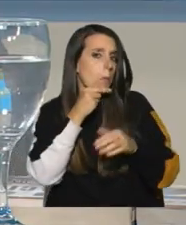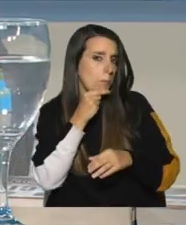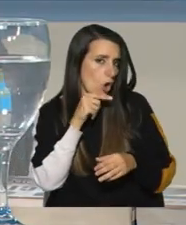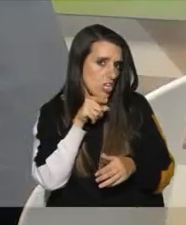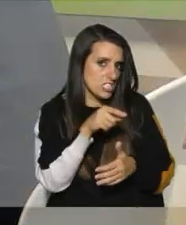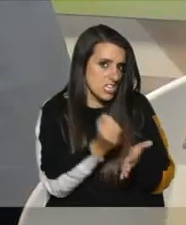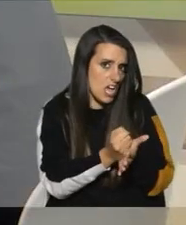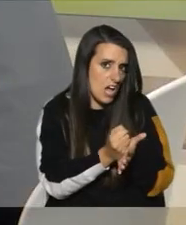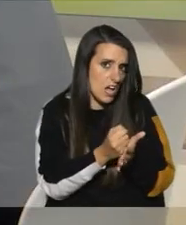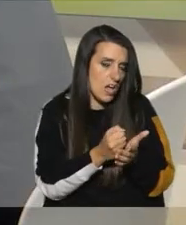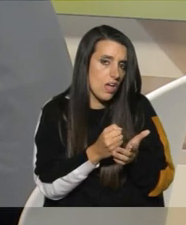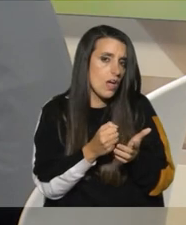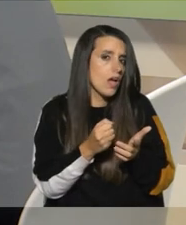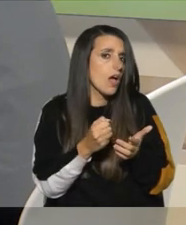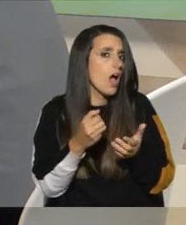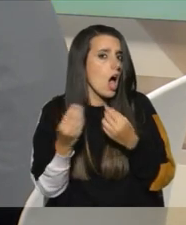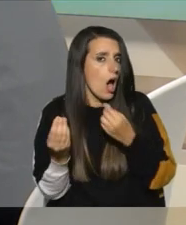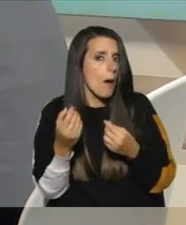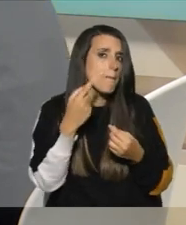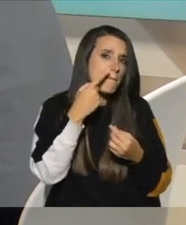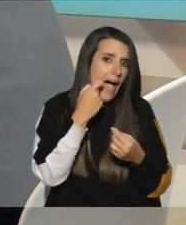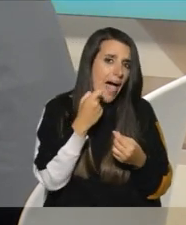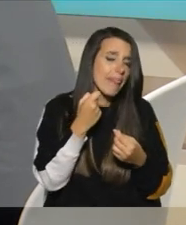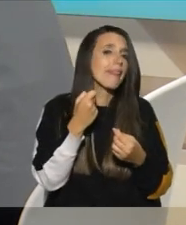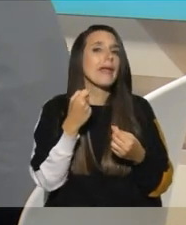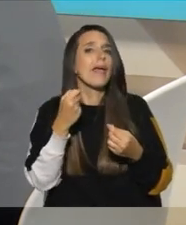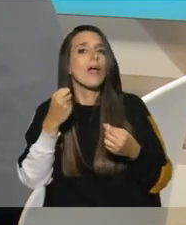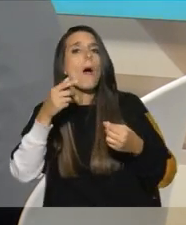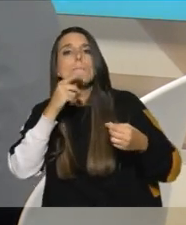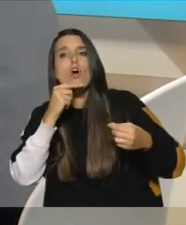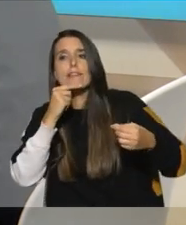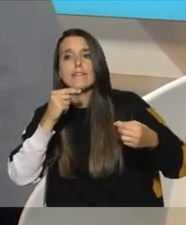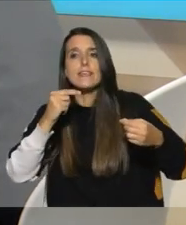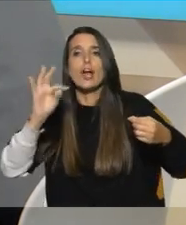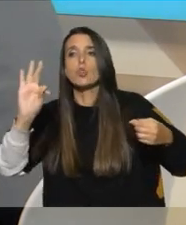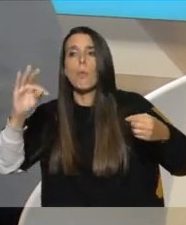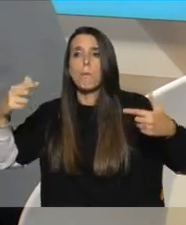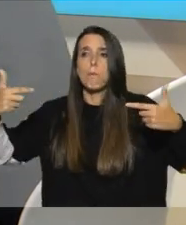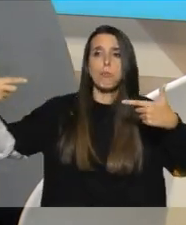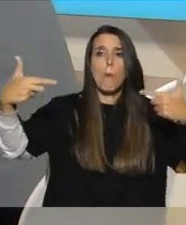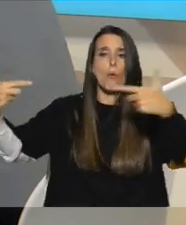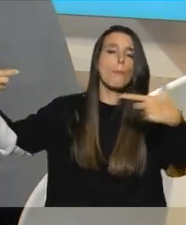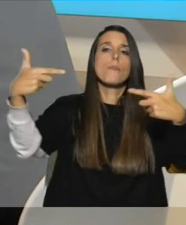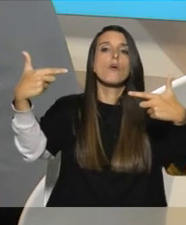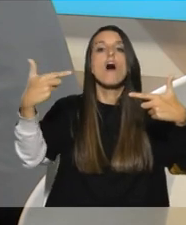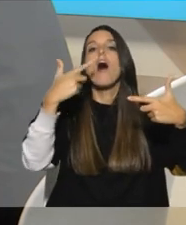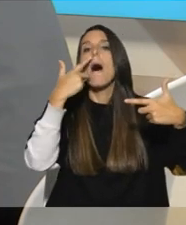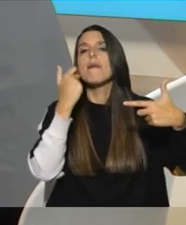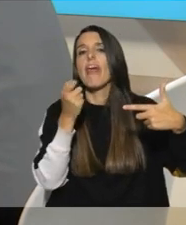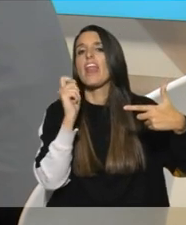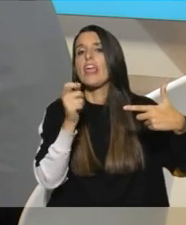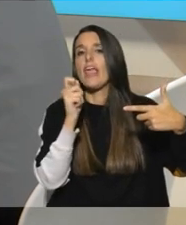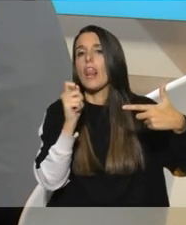Si a su padre, en ese intercambio de balas, ¿no?, entre la policía y el movimiento Tupamaro, si a su padre lo había matado